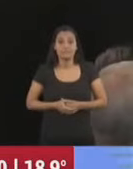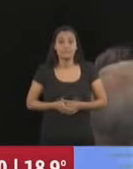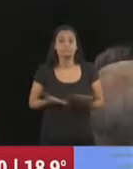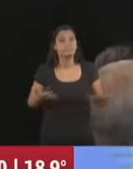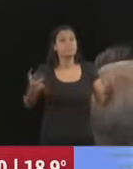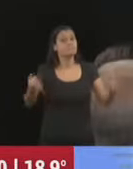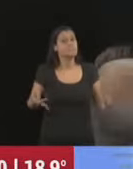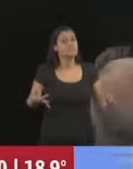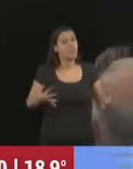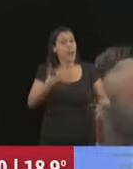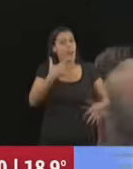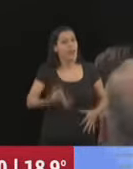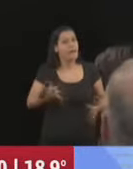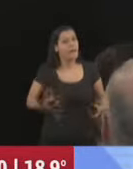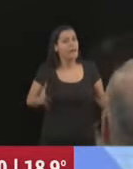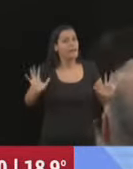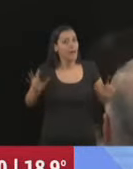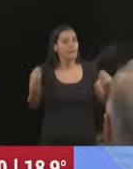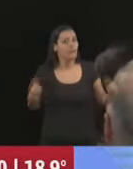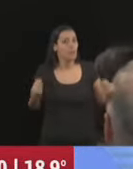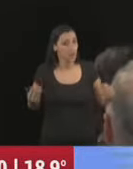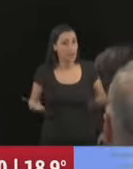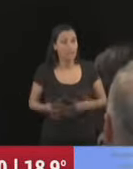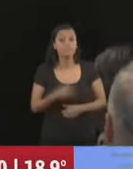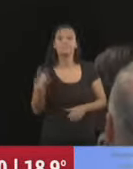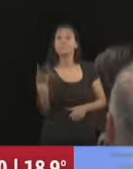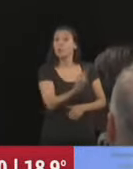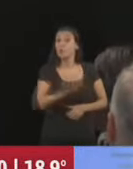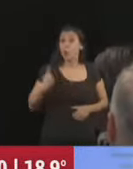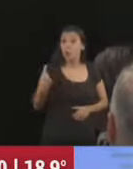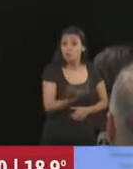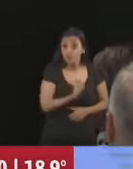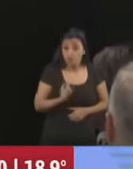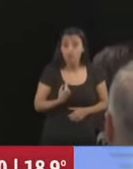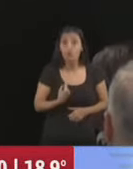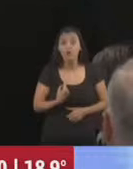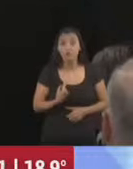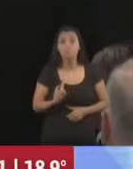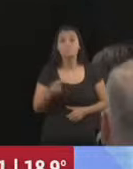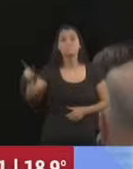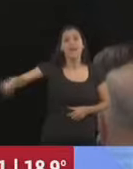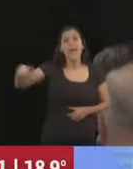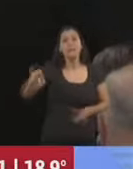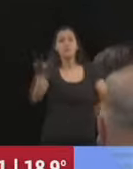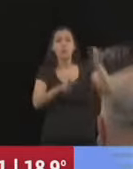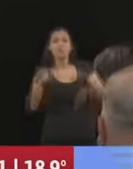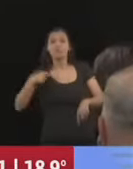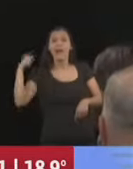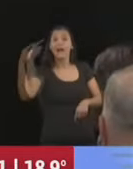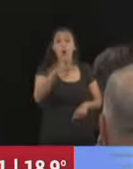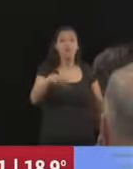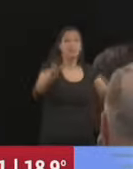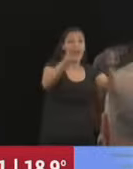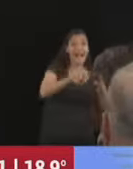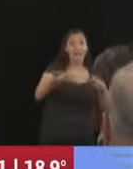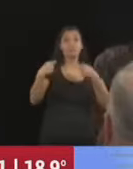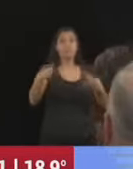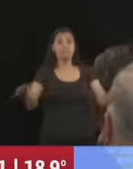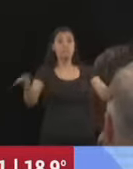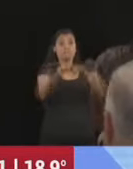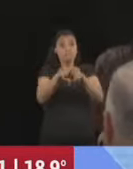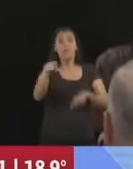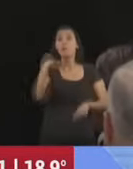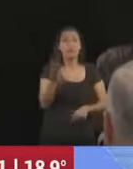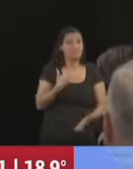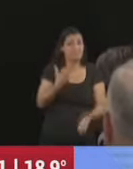que su verdad es la verdad absoluta y la verdad terminal, y que no mira y no escucha la verdad del otro. Y si uno cree que su verdad es la única